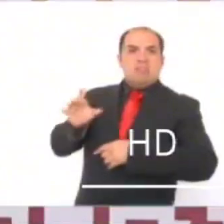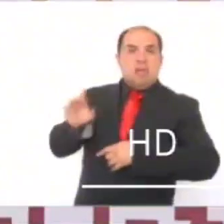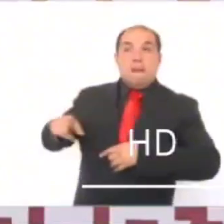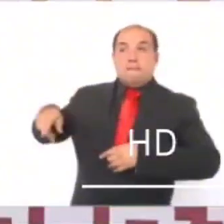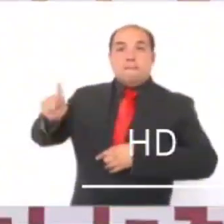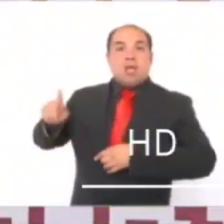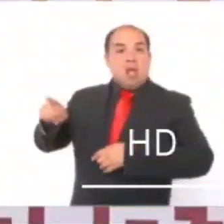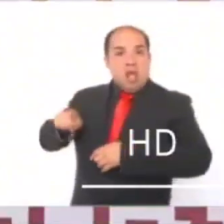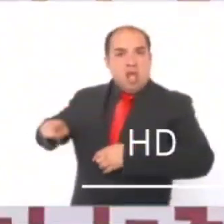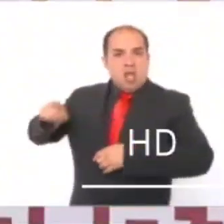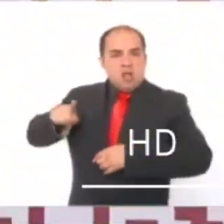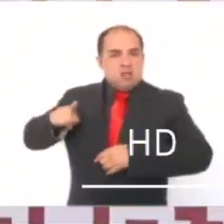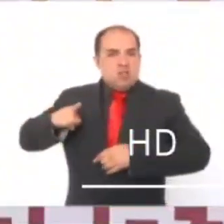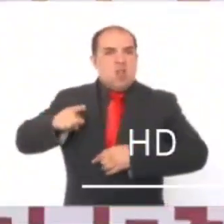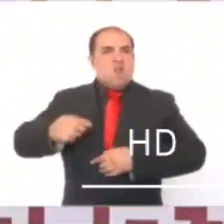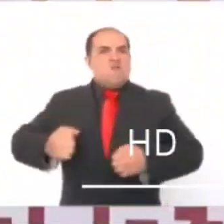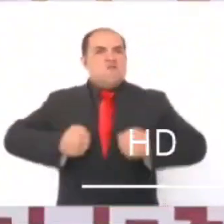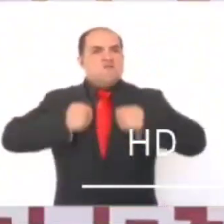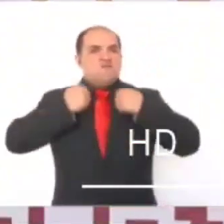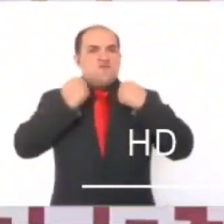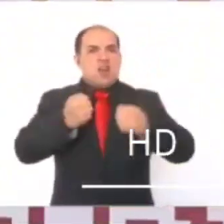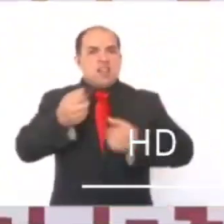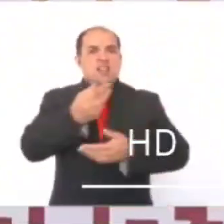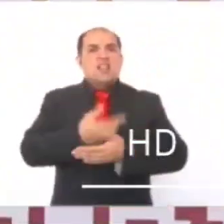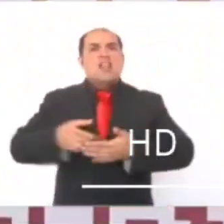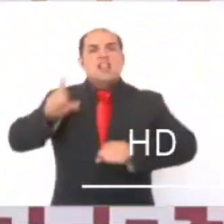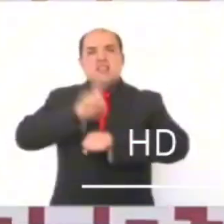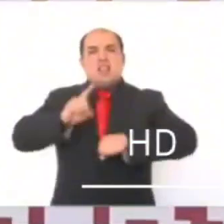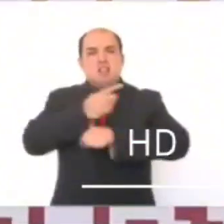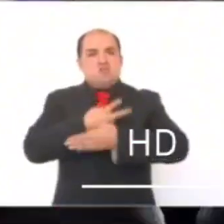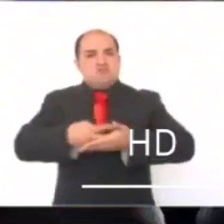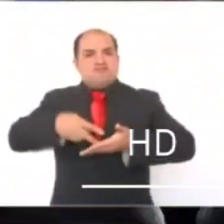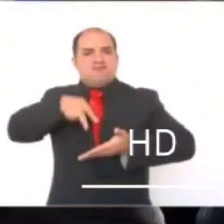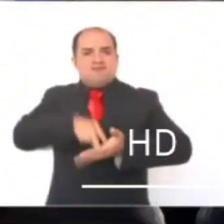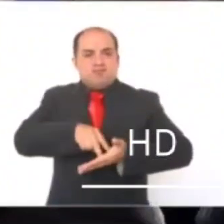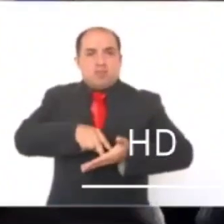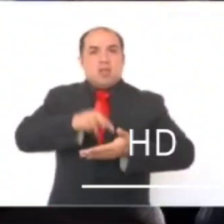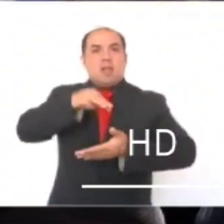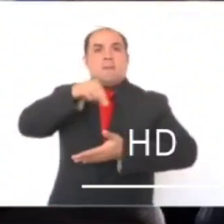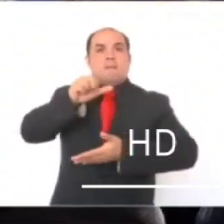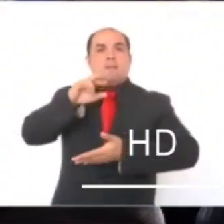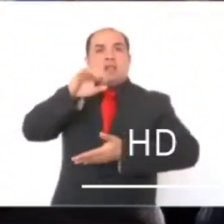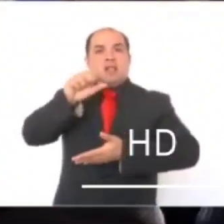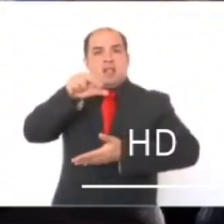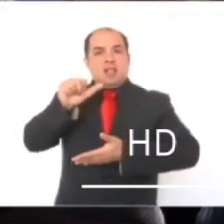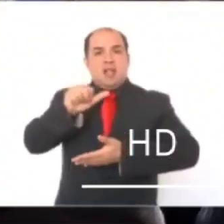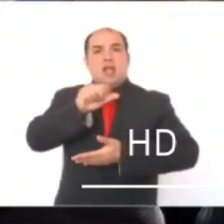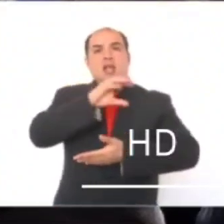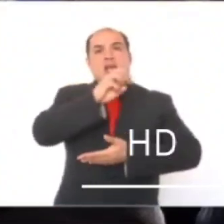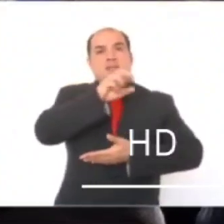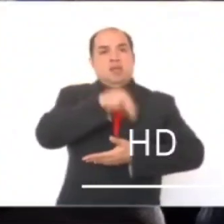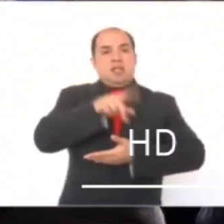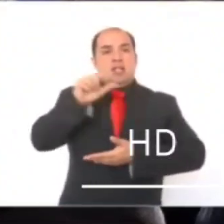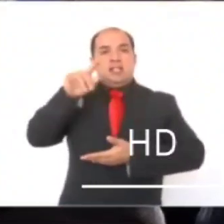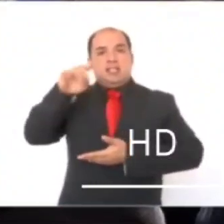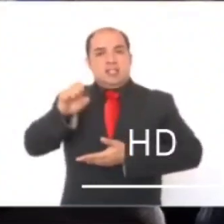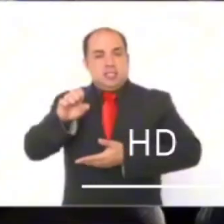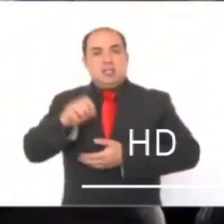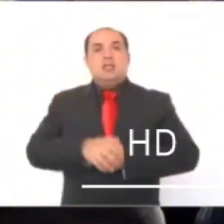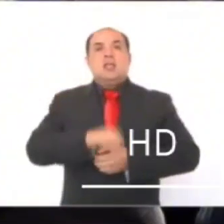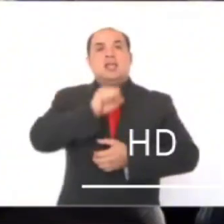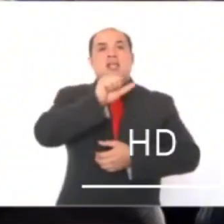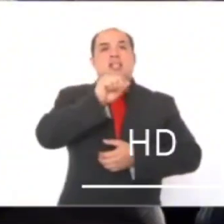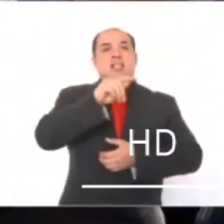grandes de las fortalezas se levantan todos los días. María Elena Ríos, Carmen Márquez, Leslie Moreno, Sandra